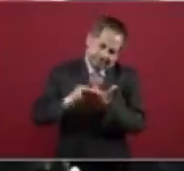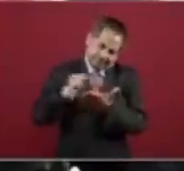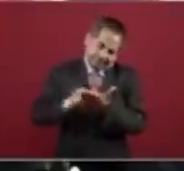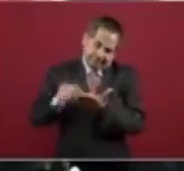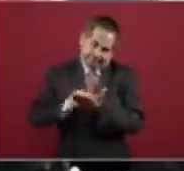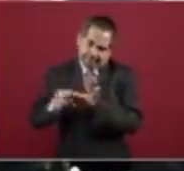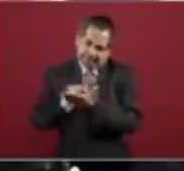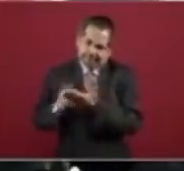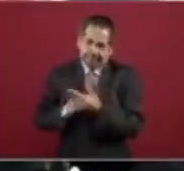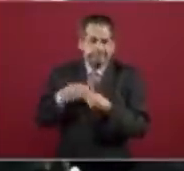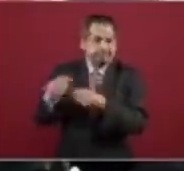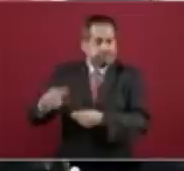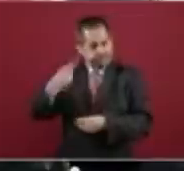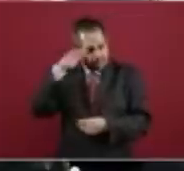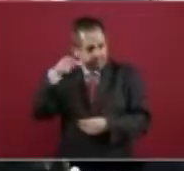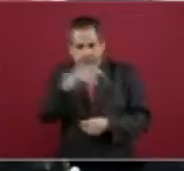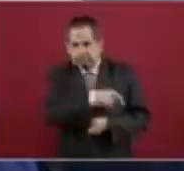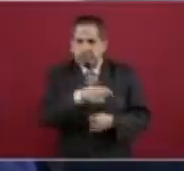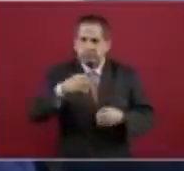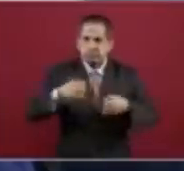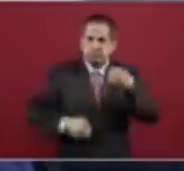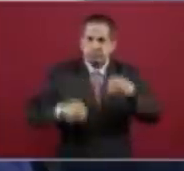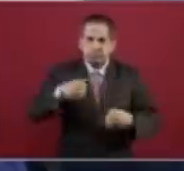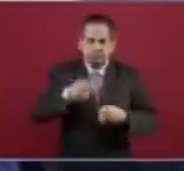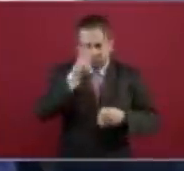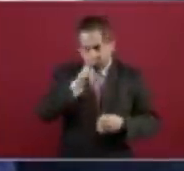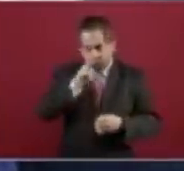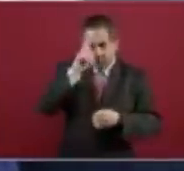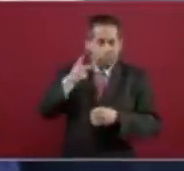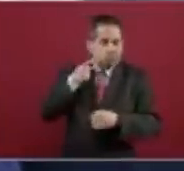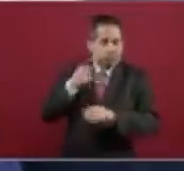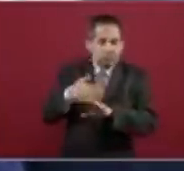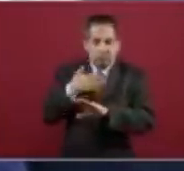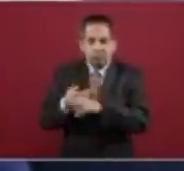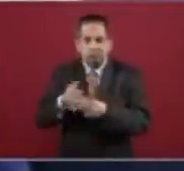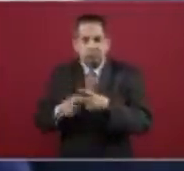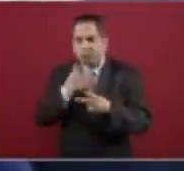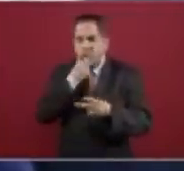al alcalde a juicio por violencia política